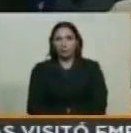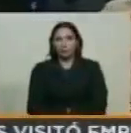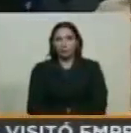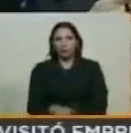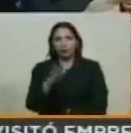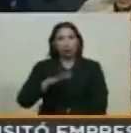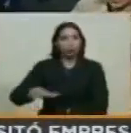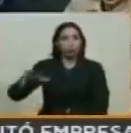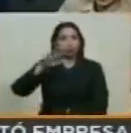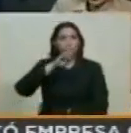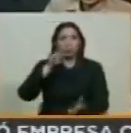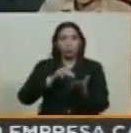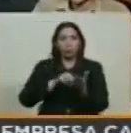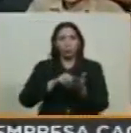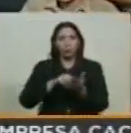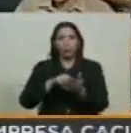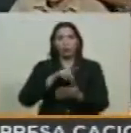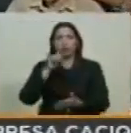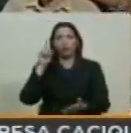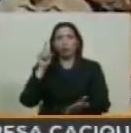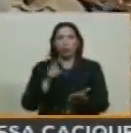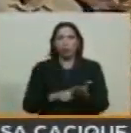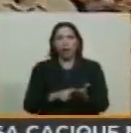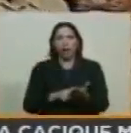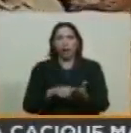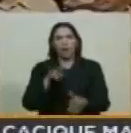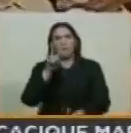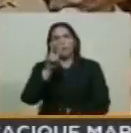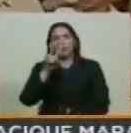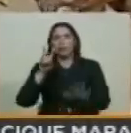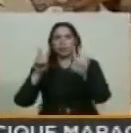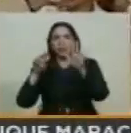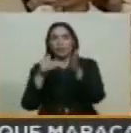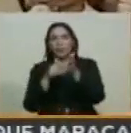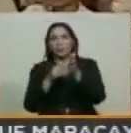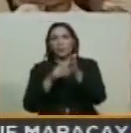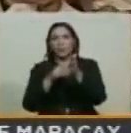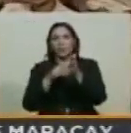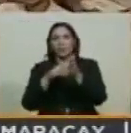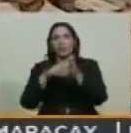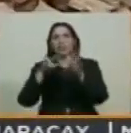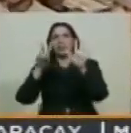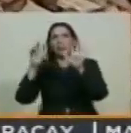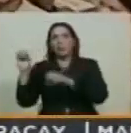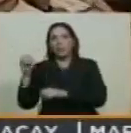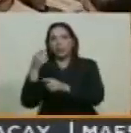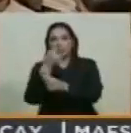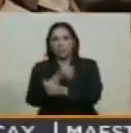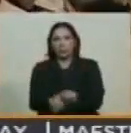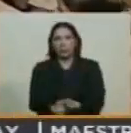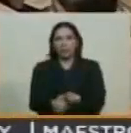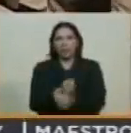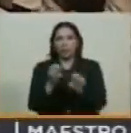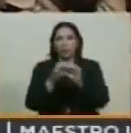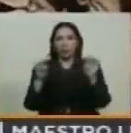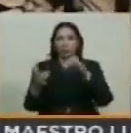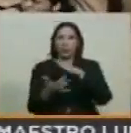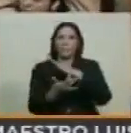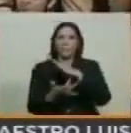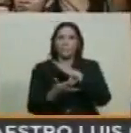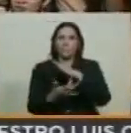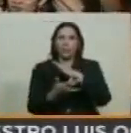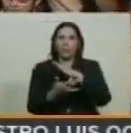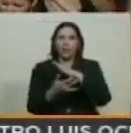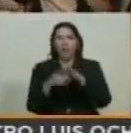un total de 27.070 bachilleres en educación media los que reciben este año 2018